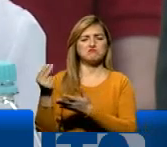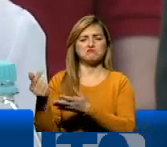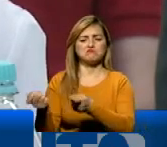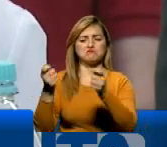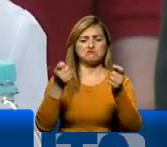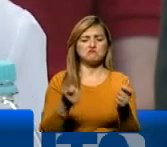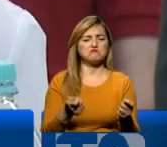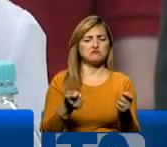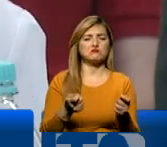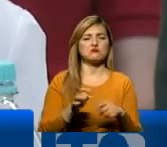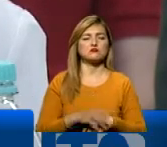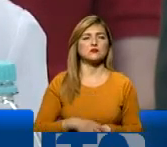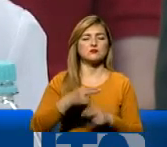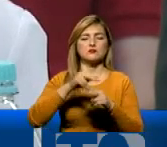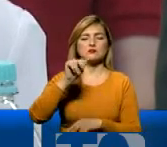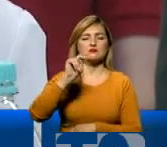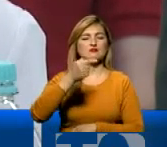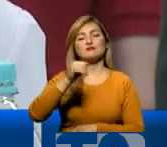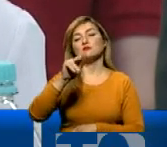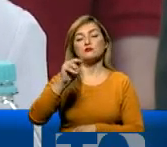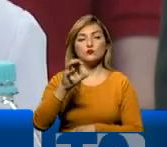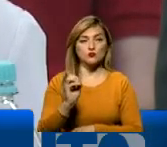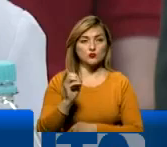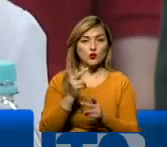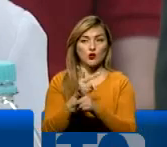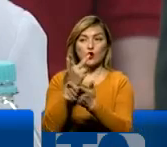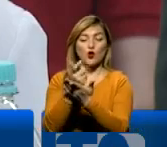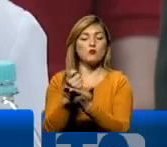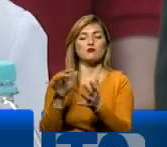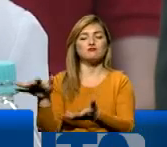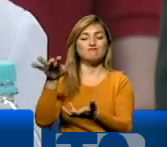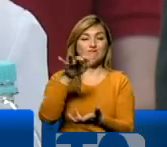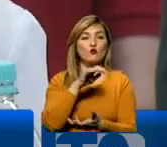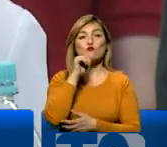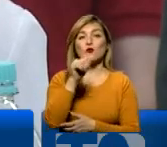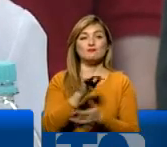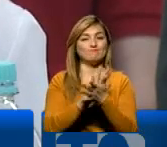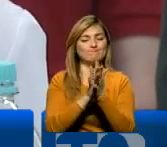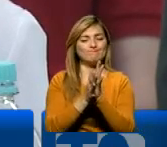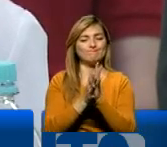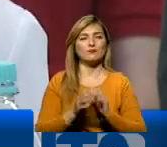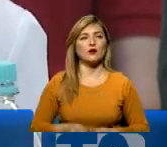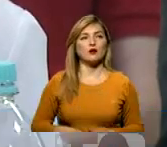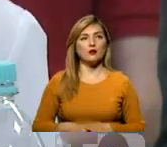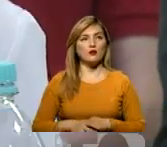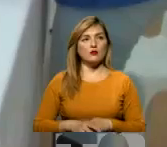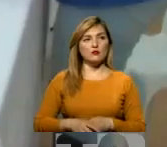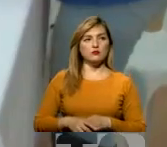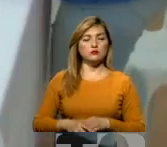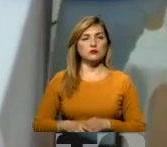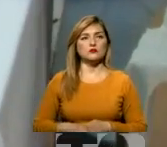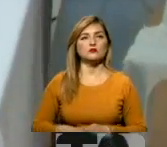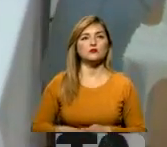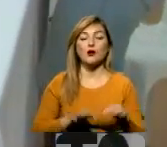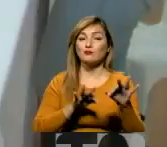una importación grande de pruebas de manera que no falten las pruebas y no eso no impida el ejercicio de ese derecho ciudadano.